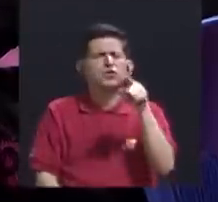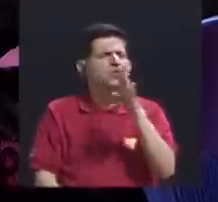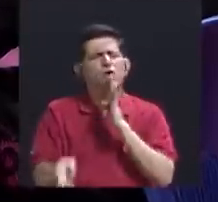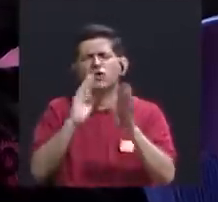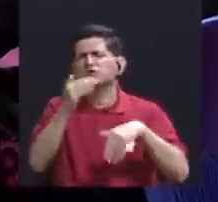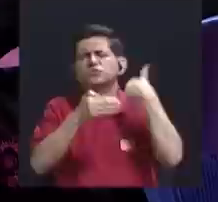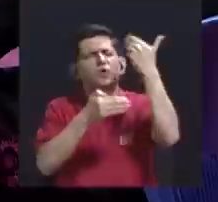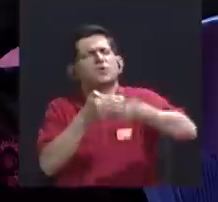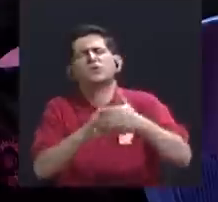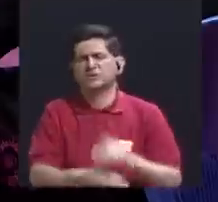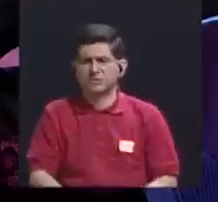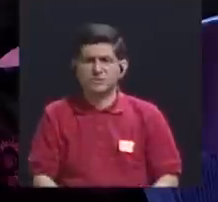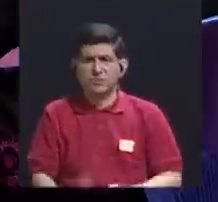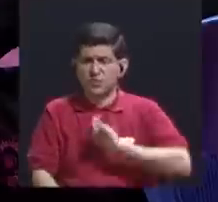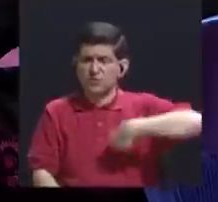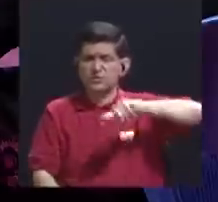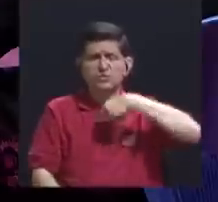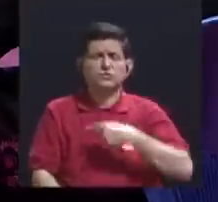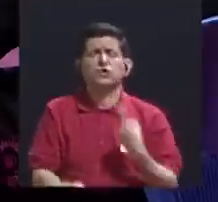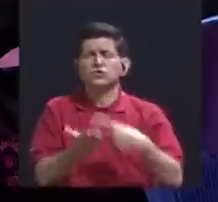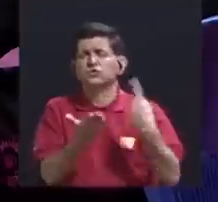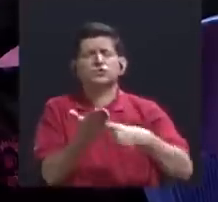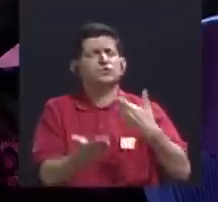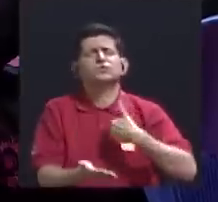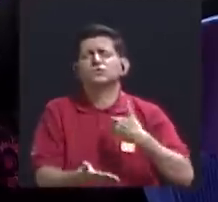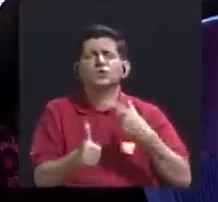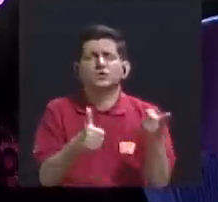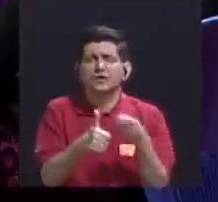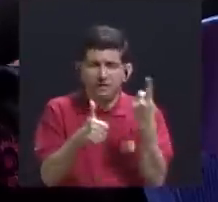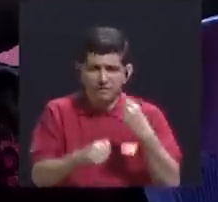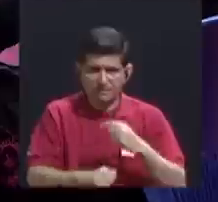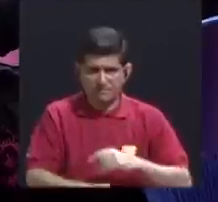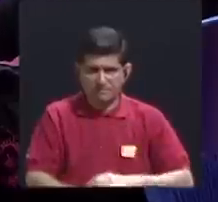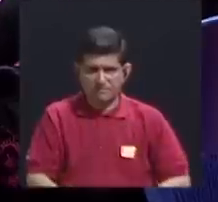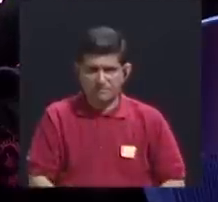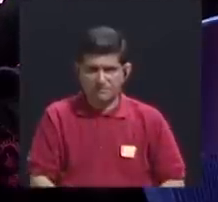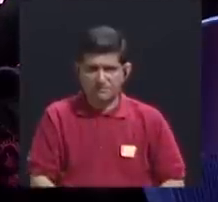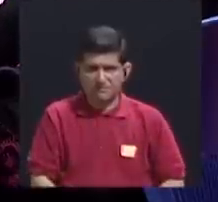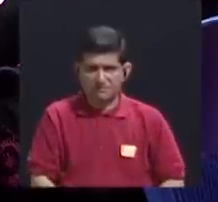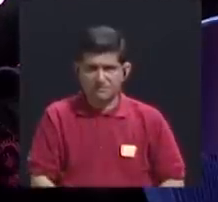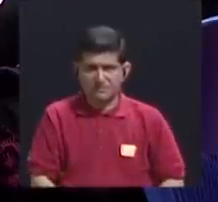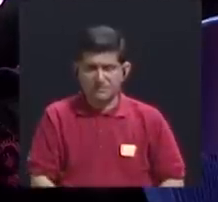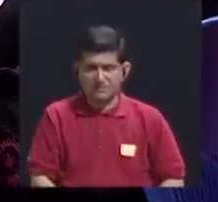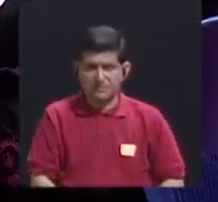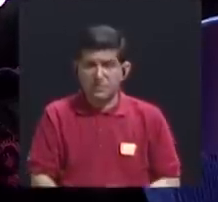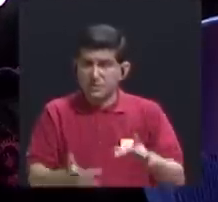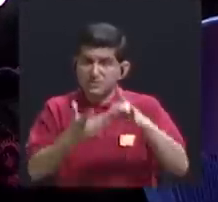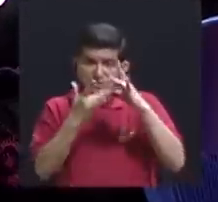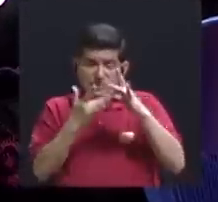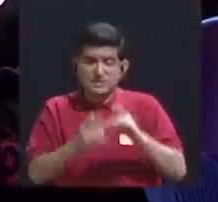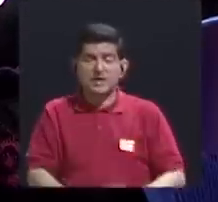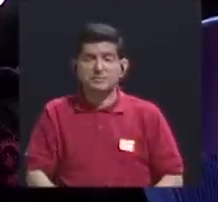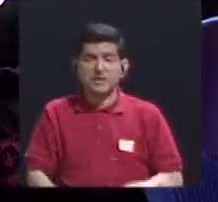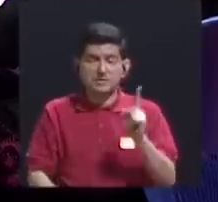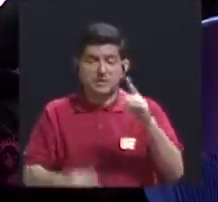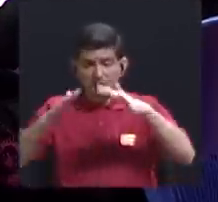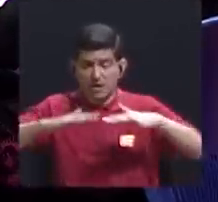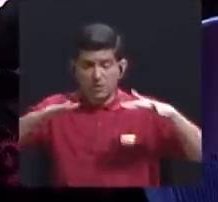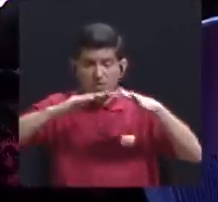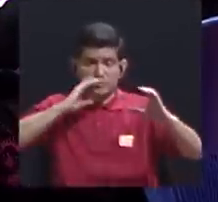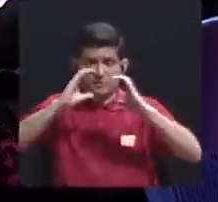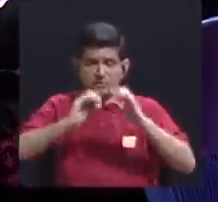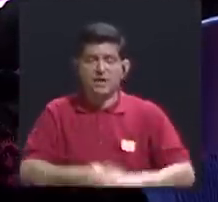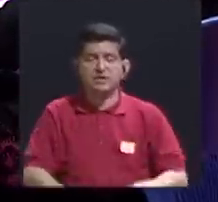solemos después porque vamos a dar una discusión pues estando sobre todo en un medio de la universidad